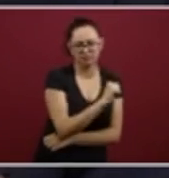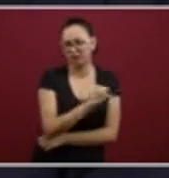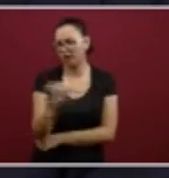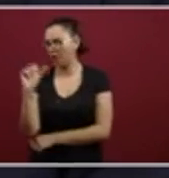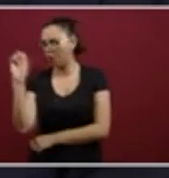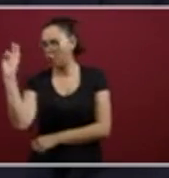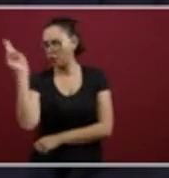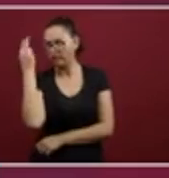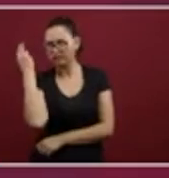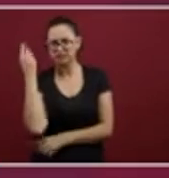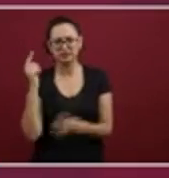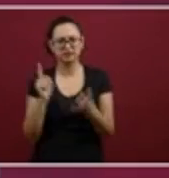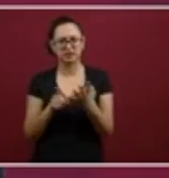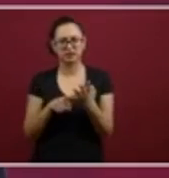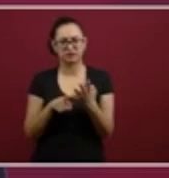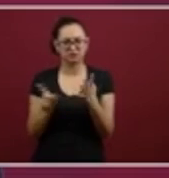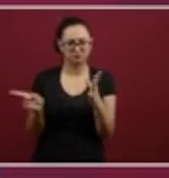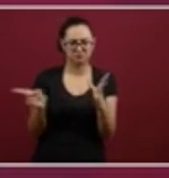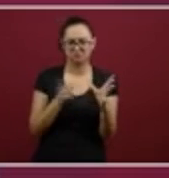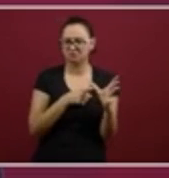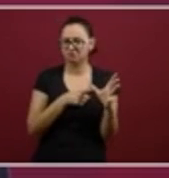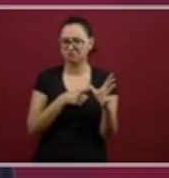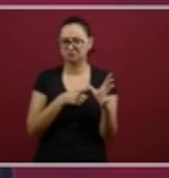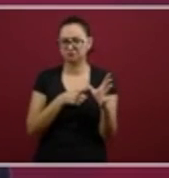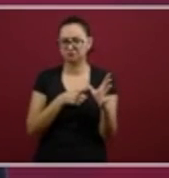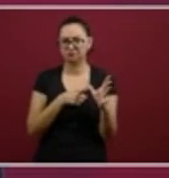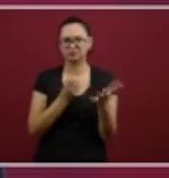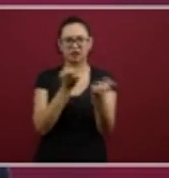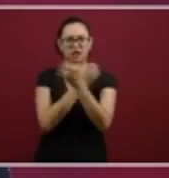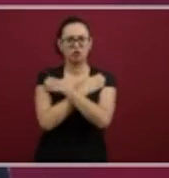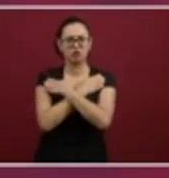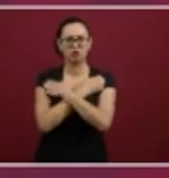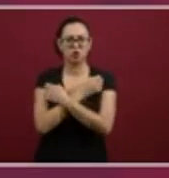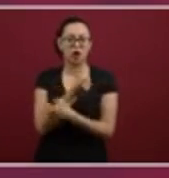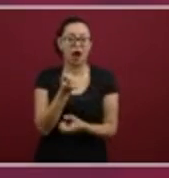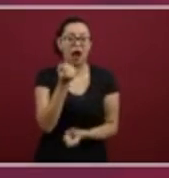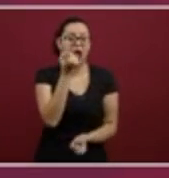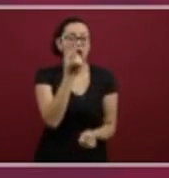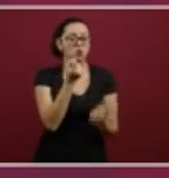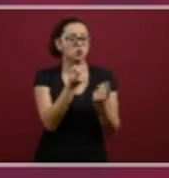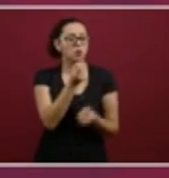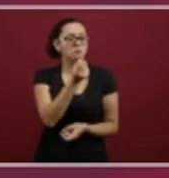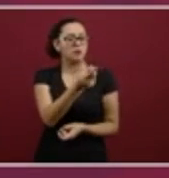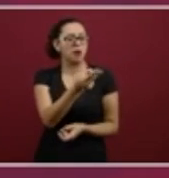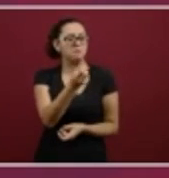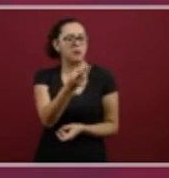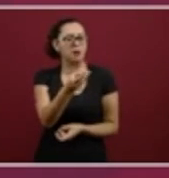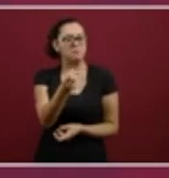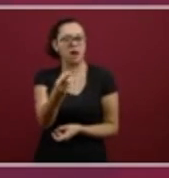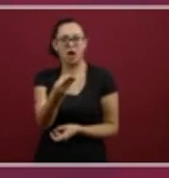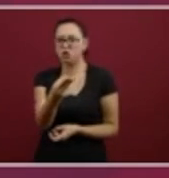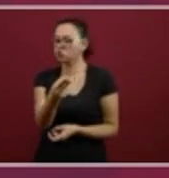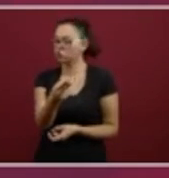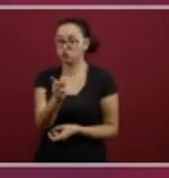No queremos que la educación se convierta en un privilegio, que ese era el